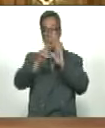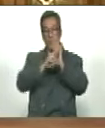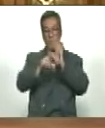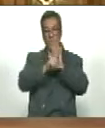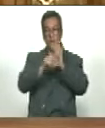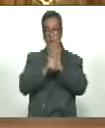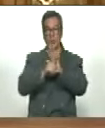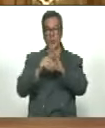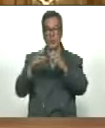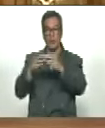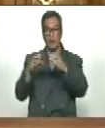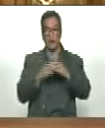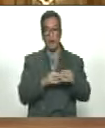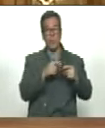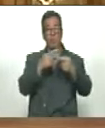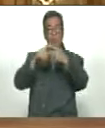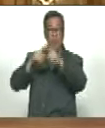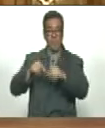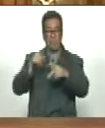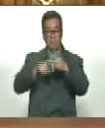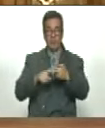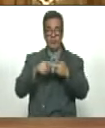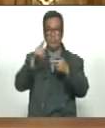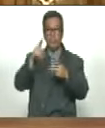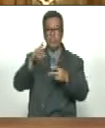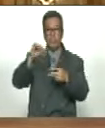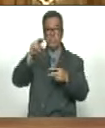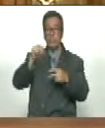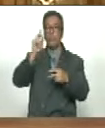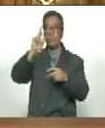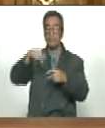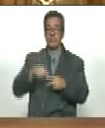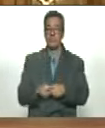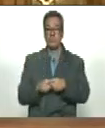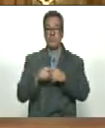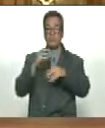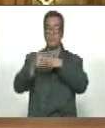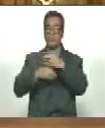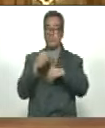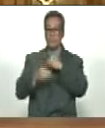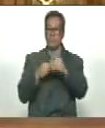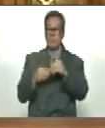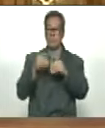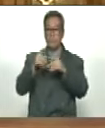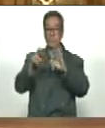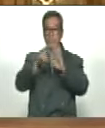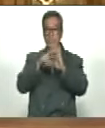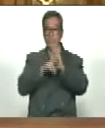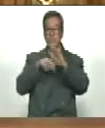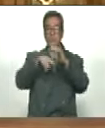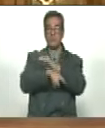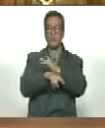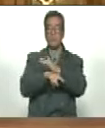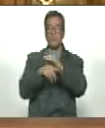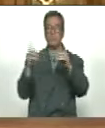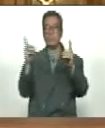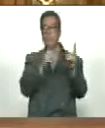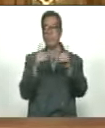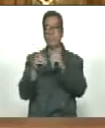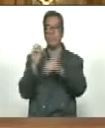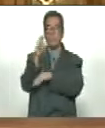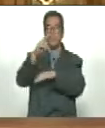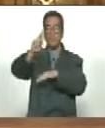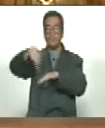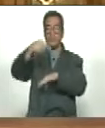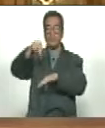de Régimen Presupuestario Infine, además de lo señalado en el Reglamento Interior de Debates de la